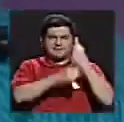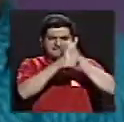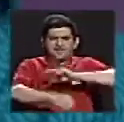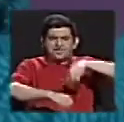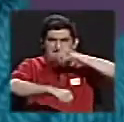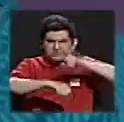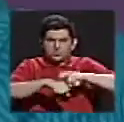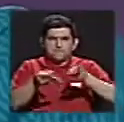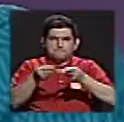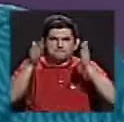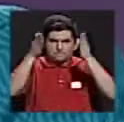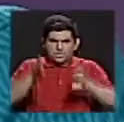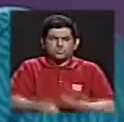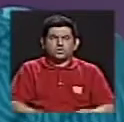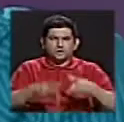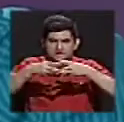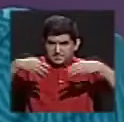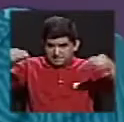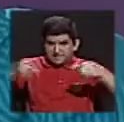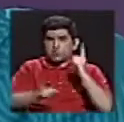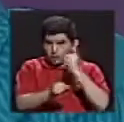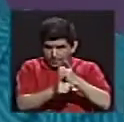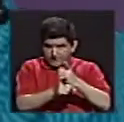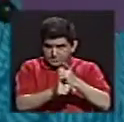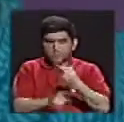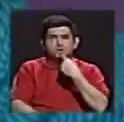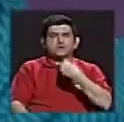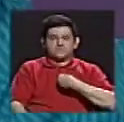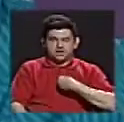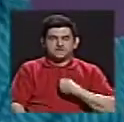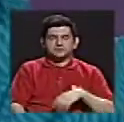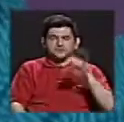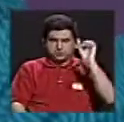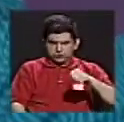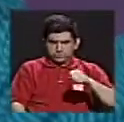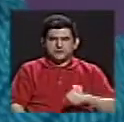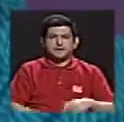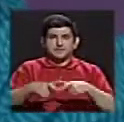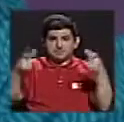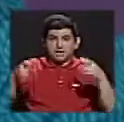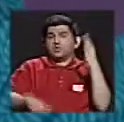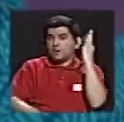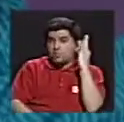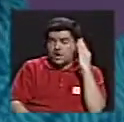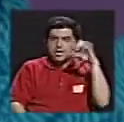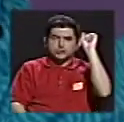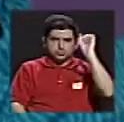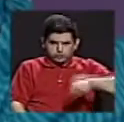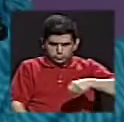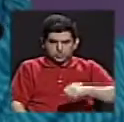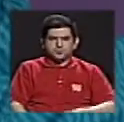de Productores y Productoras de Plátano, eso es. Sí. Me dice que la mayoría son mujeres. La mayor parte,